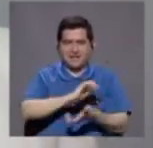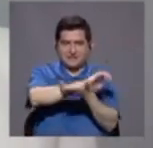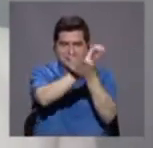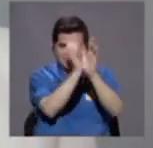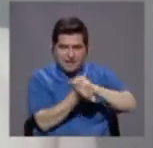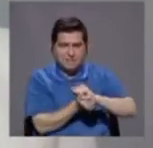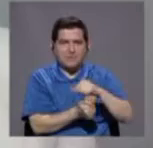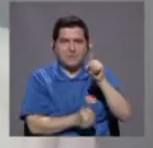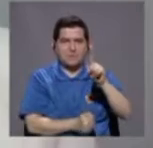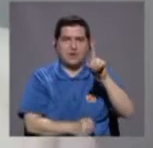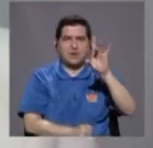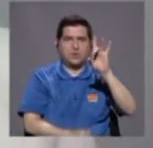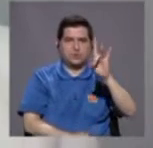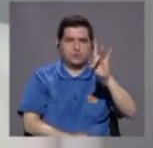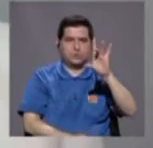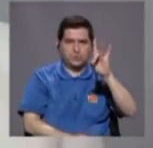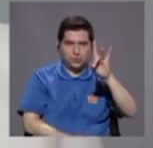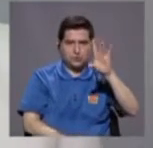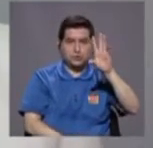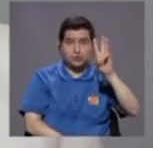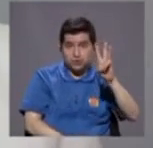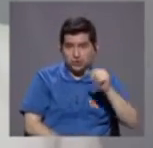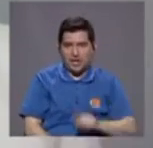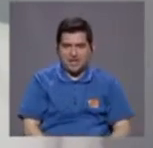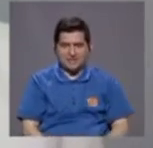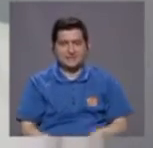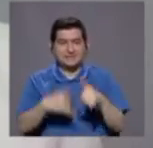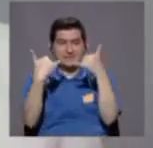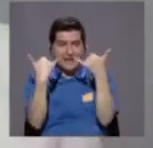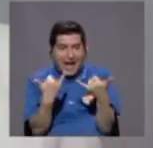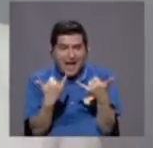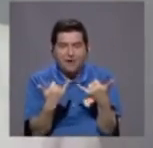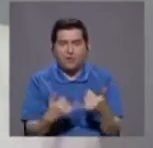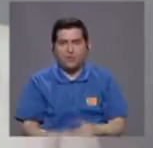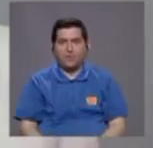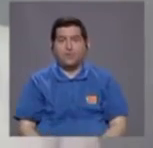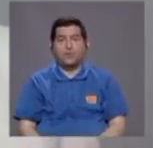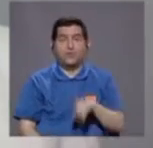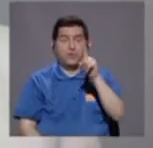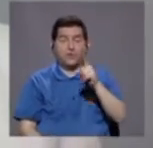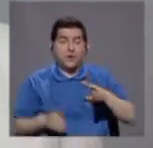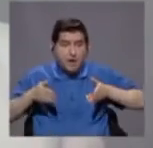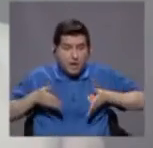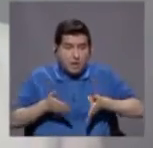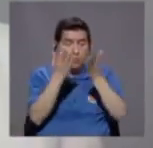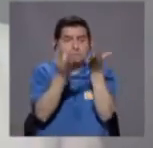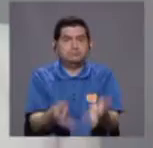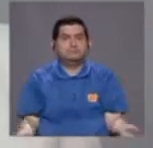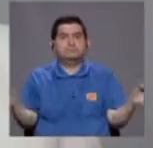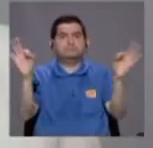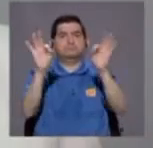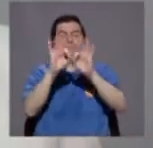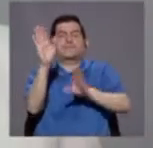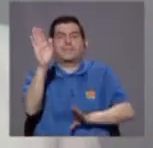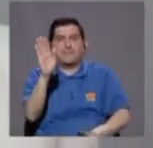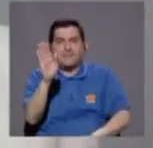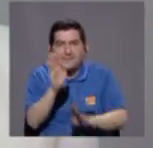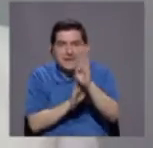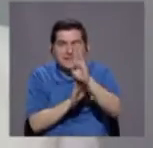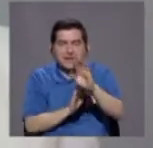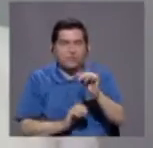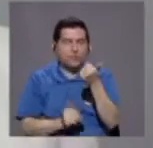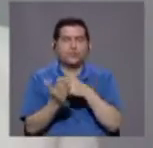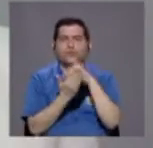de 1886, se convierte en una vía fundamental para el desarrollo de